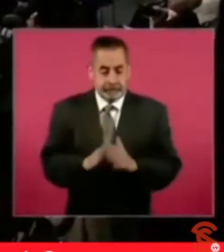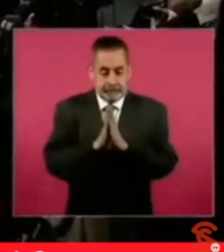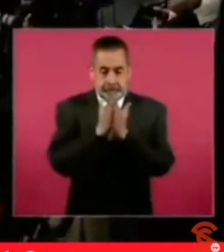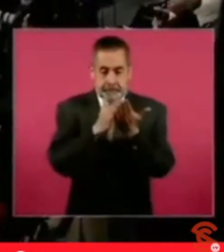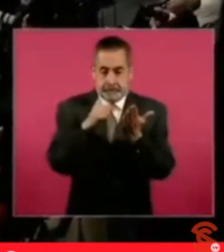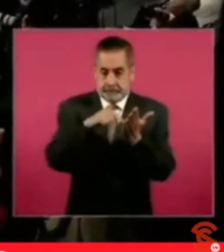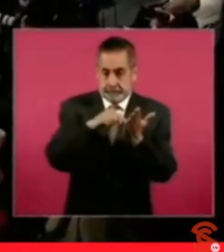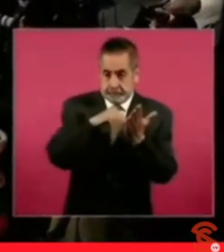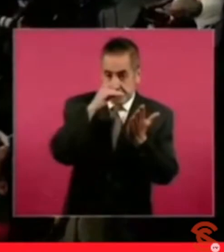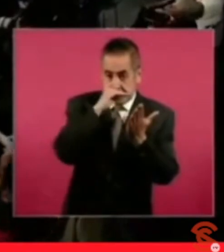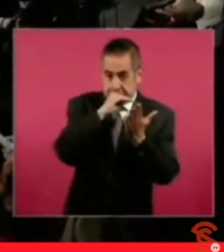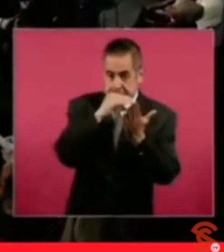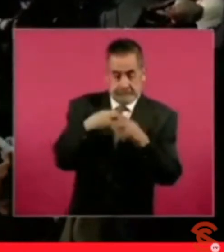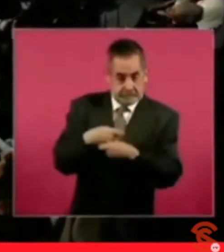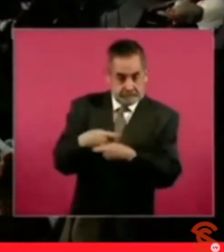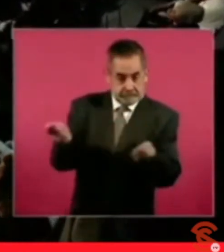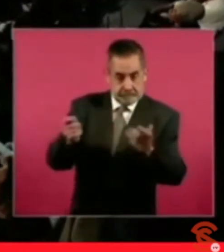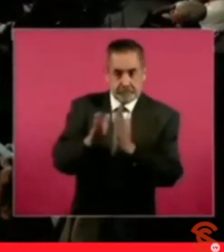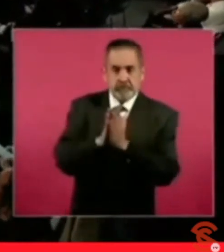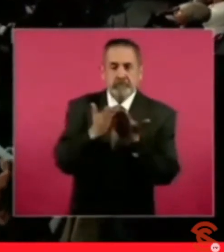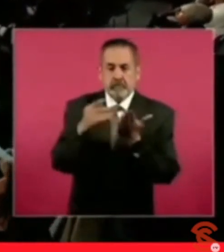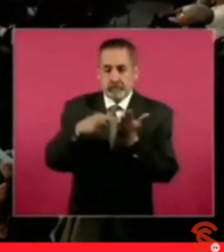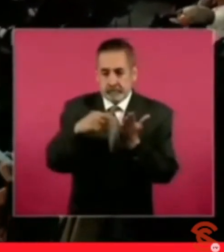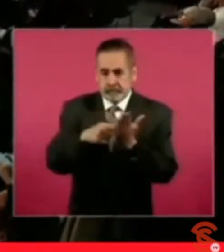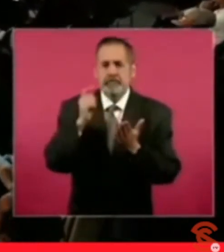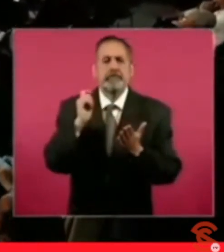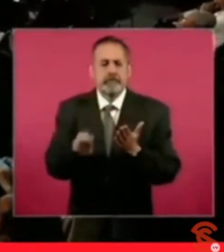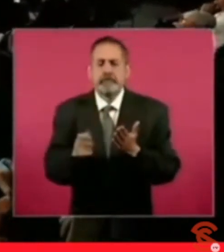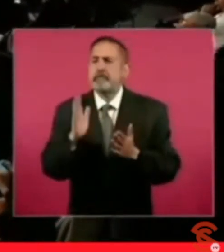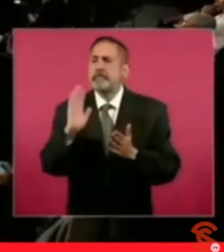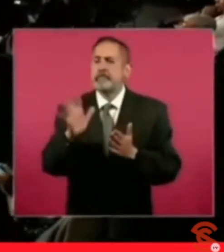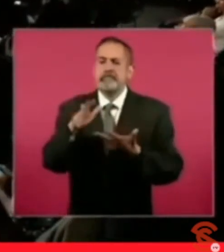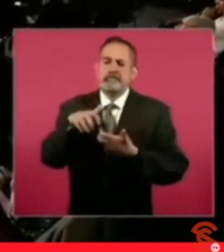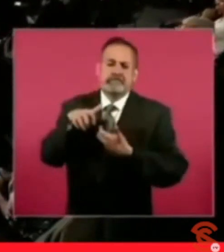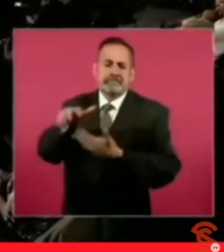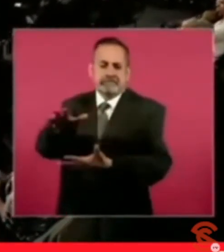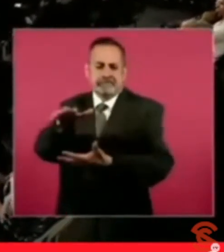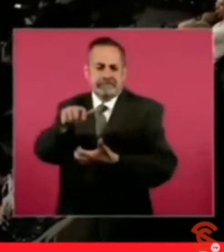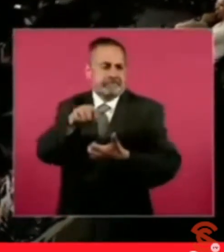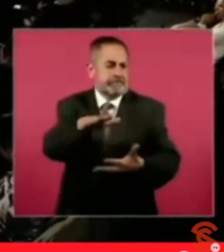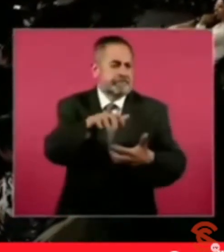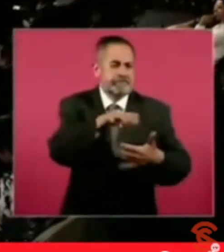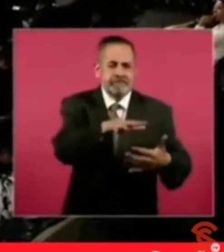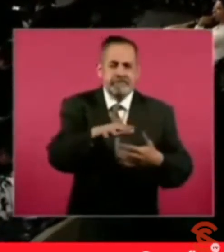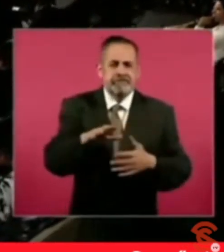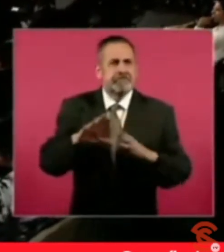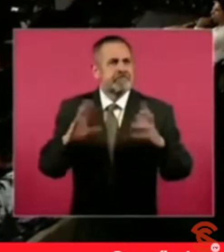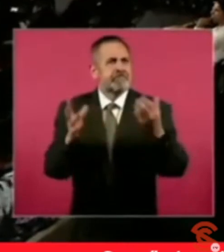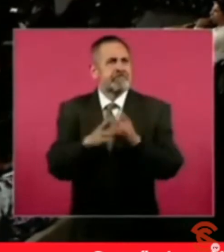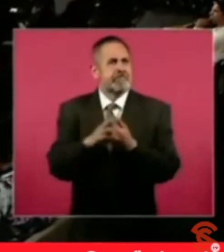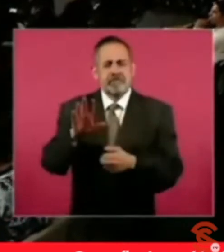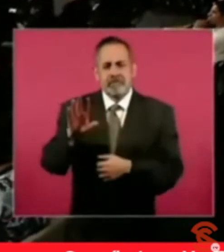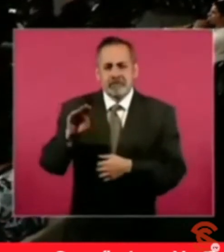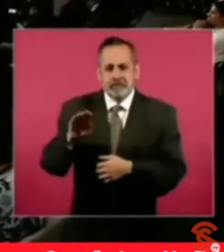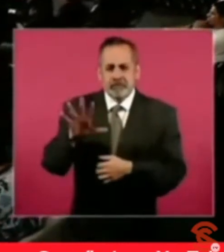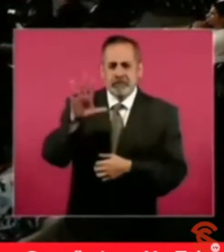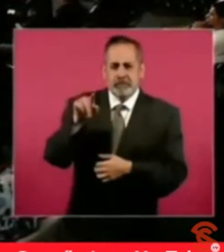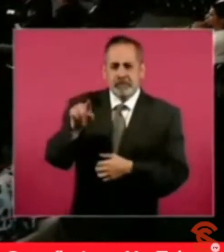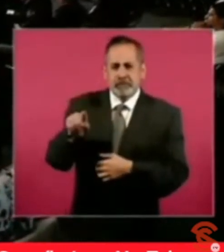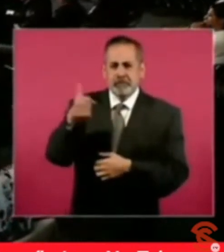texto gratuito, quisiera comentarles que se han repartido casi